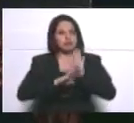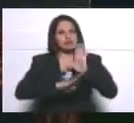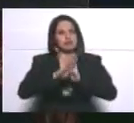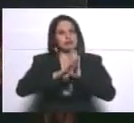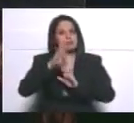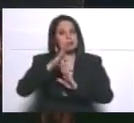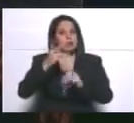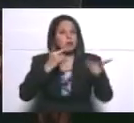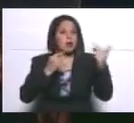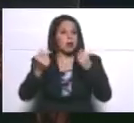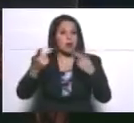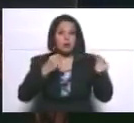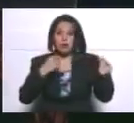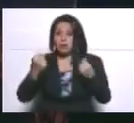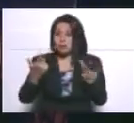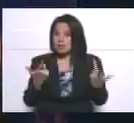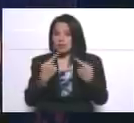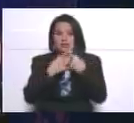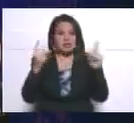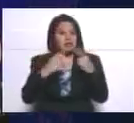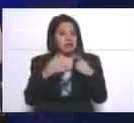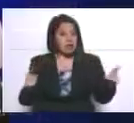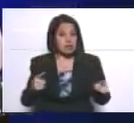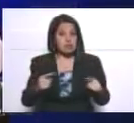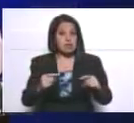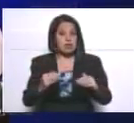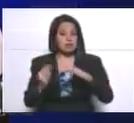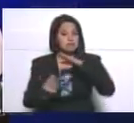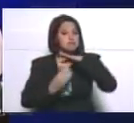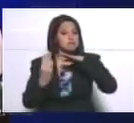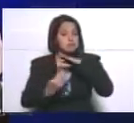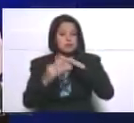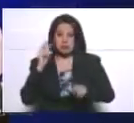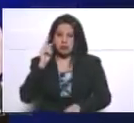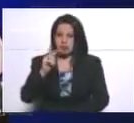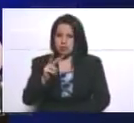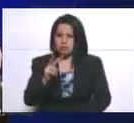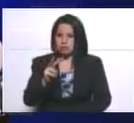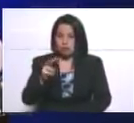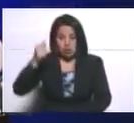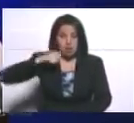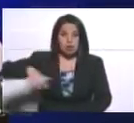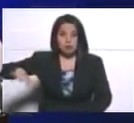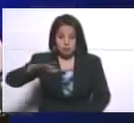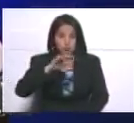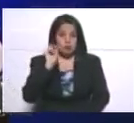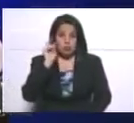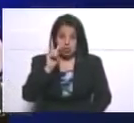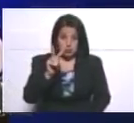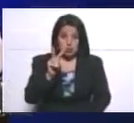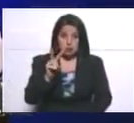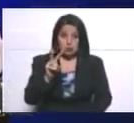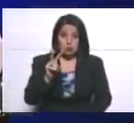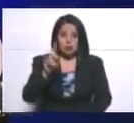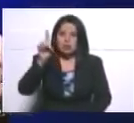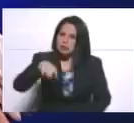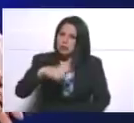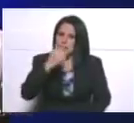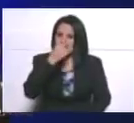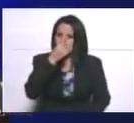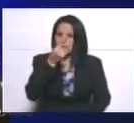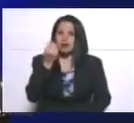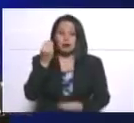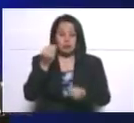una economía diversificada y sustentable. Lo estamos viendo, y el pueblo de Venezuela lo va a ver también. Apenas con